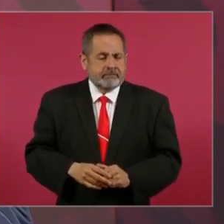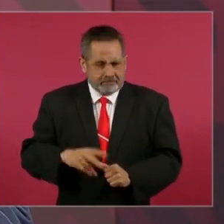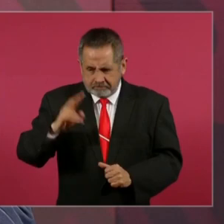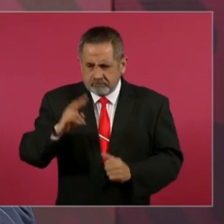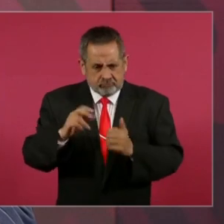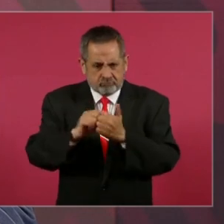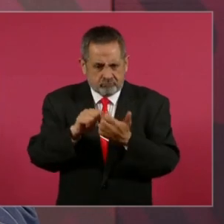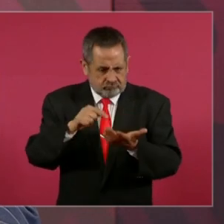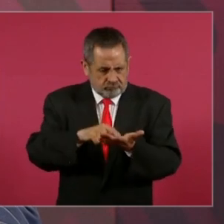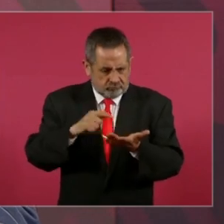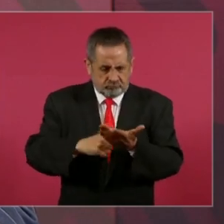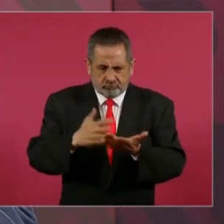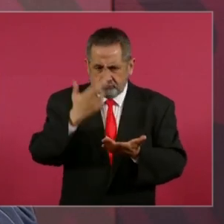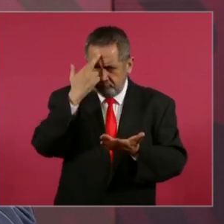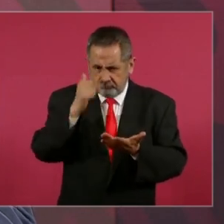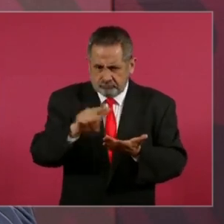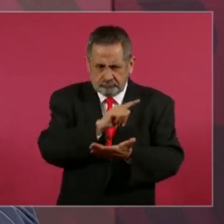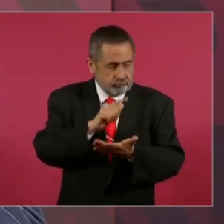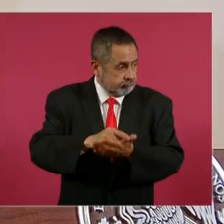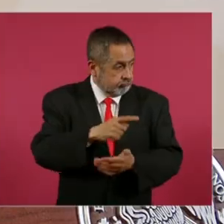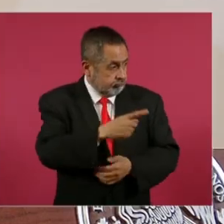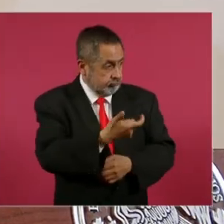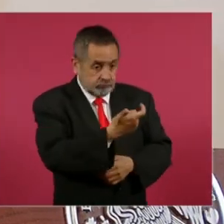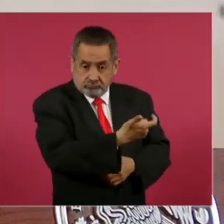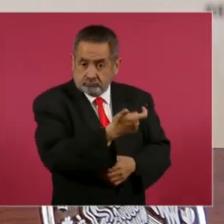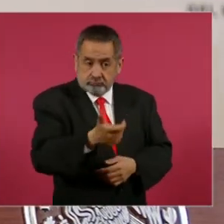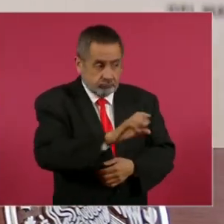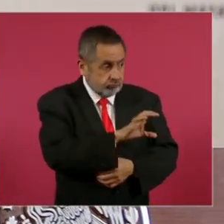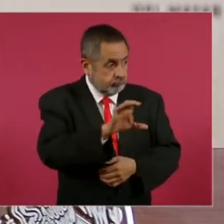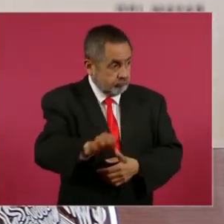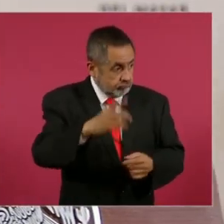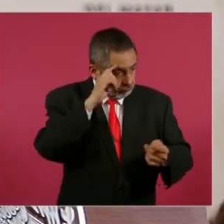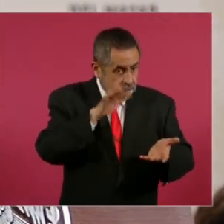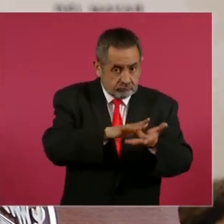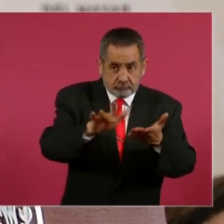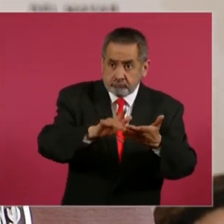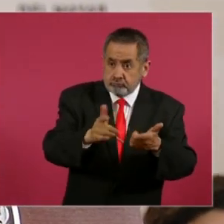legalice las aportaciones de los ciudadanos.